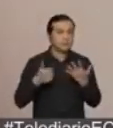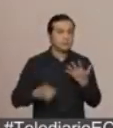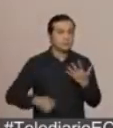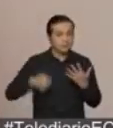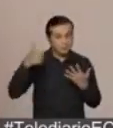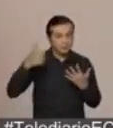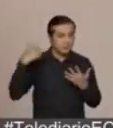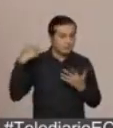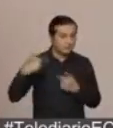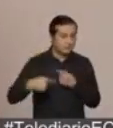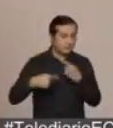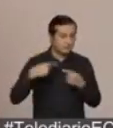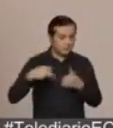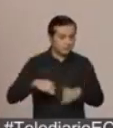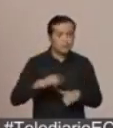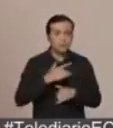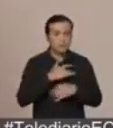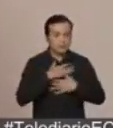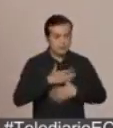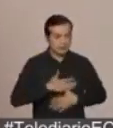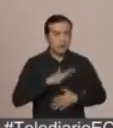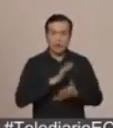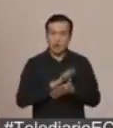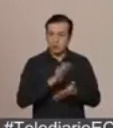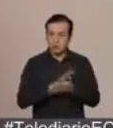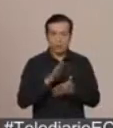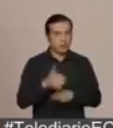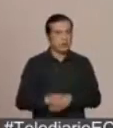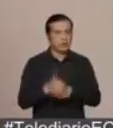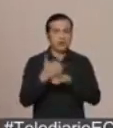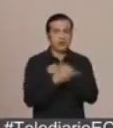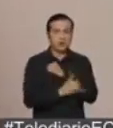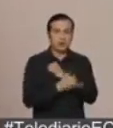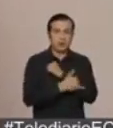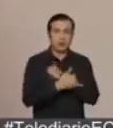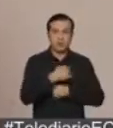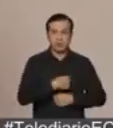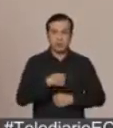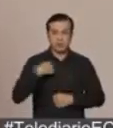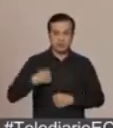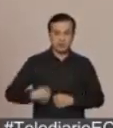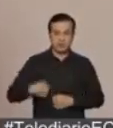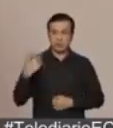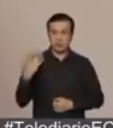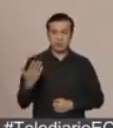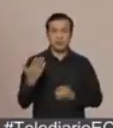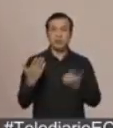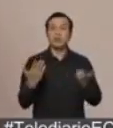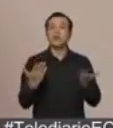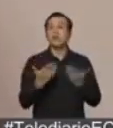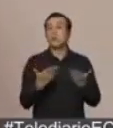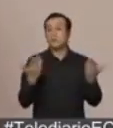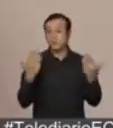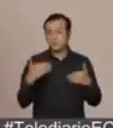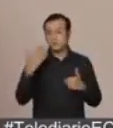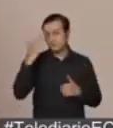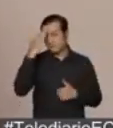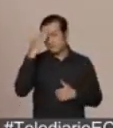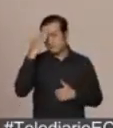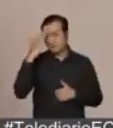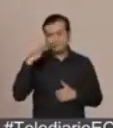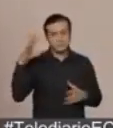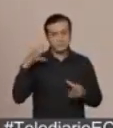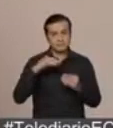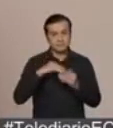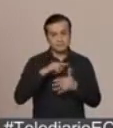al día y que pueda haber tranquilidad del consumidor y de la autoridad china y de la autoridad nacional igualmente para saber que el producto cumple con